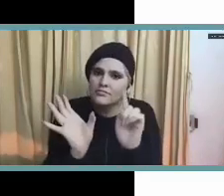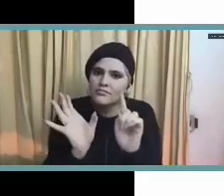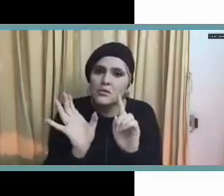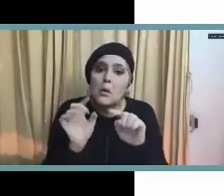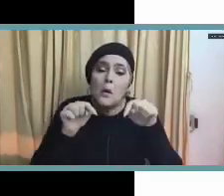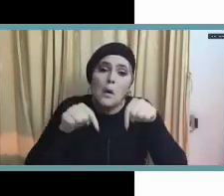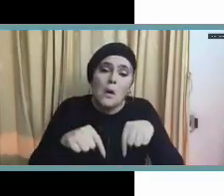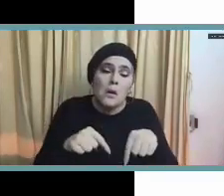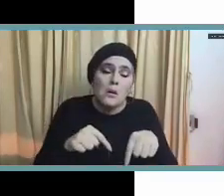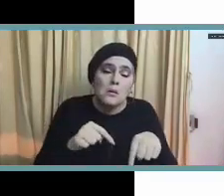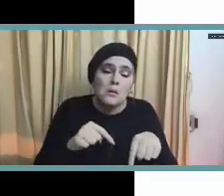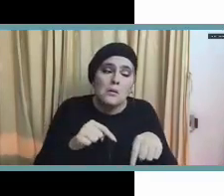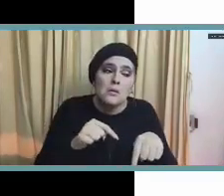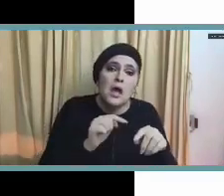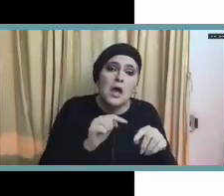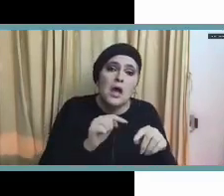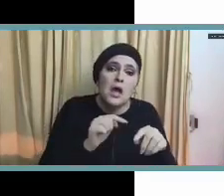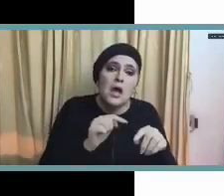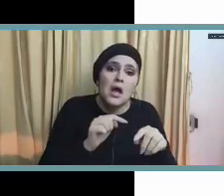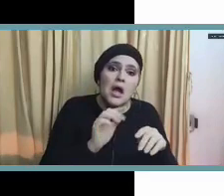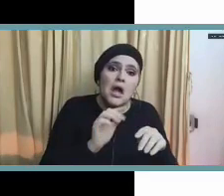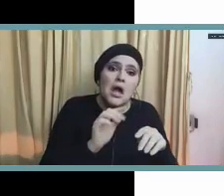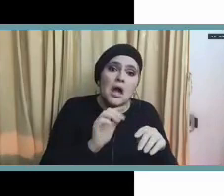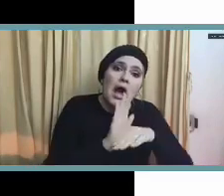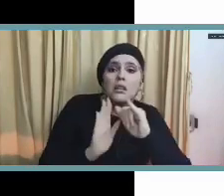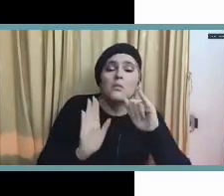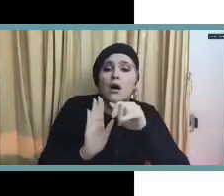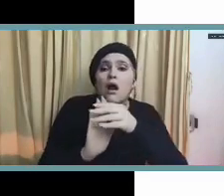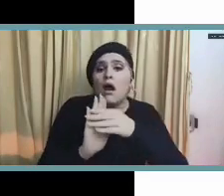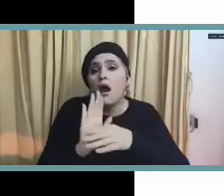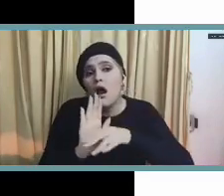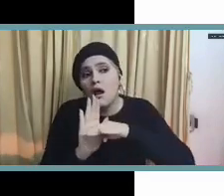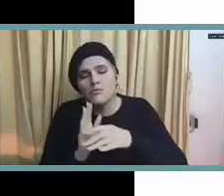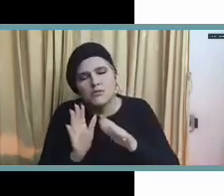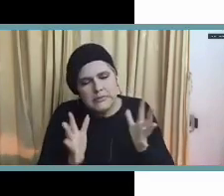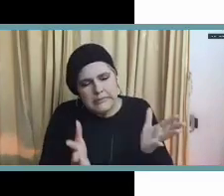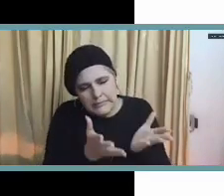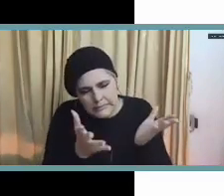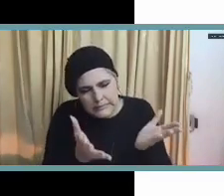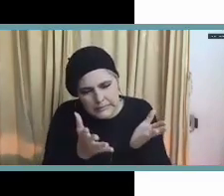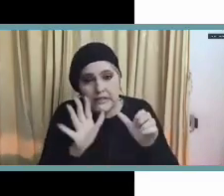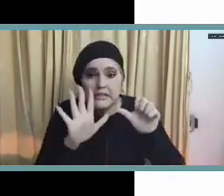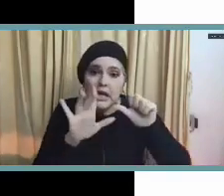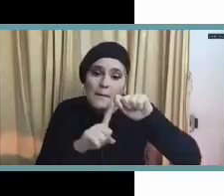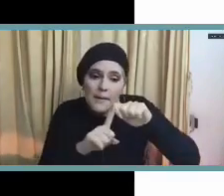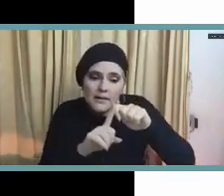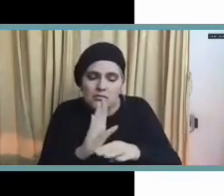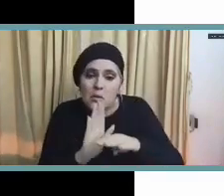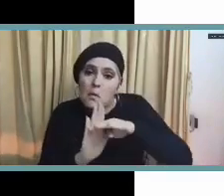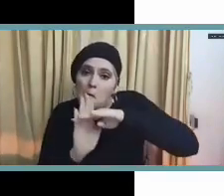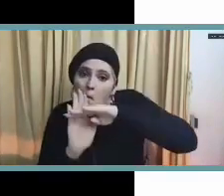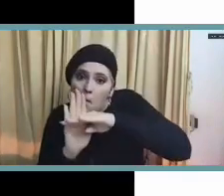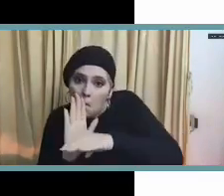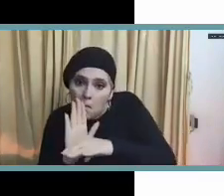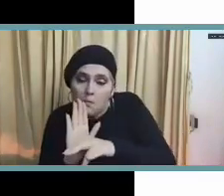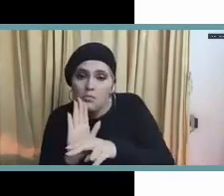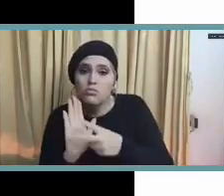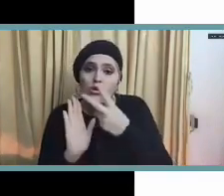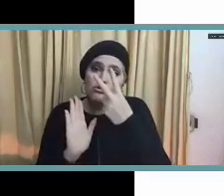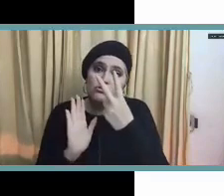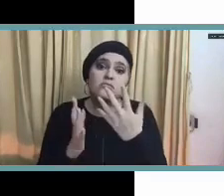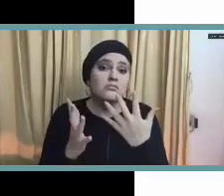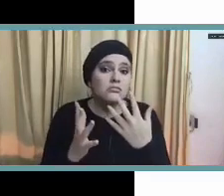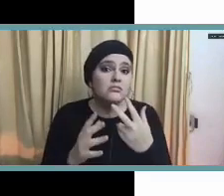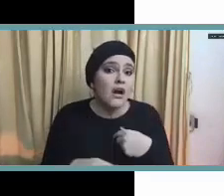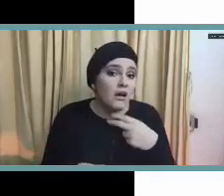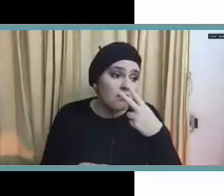3 en comunicación y después de una estimulación temprana, a los 6 meses tenga un grado 2 o tenga... Nosotros hemos visto,